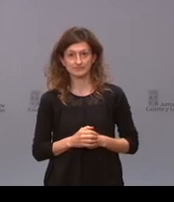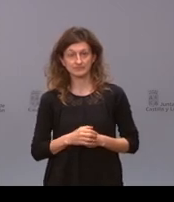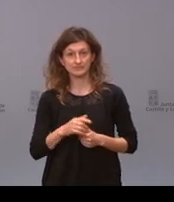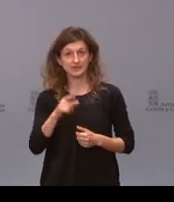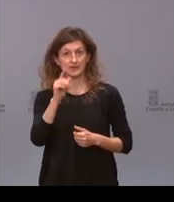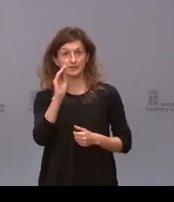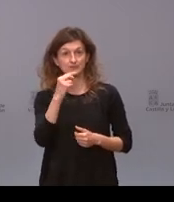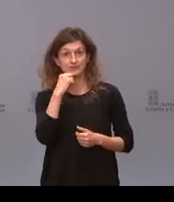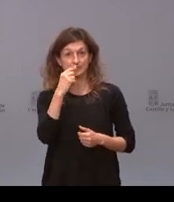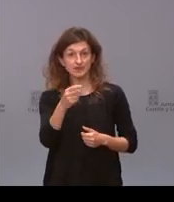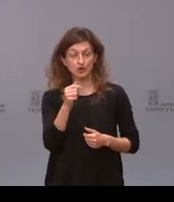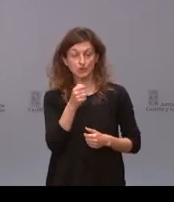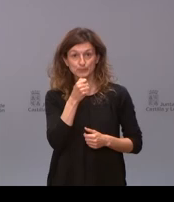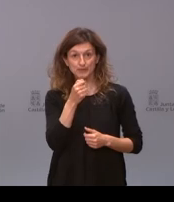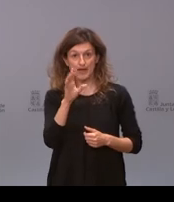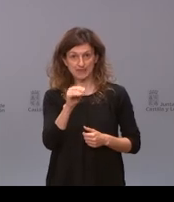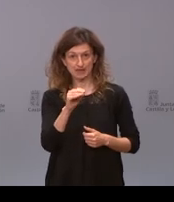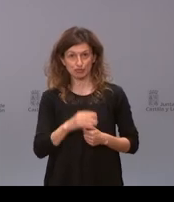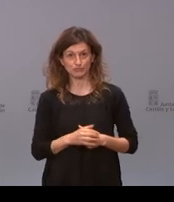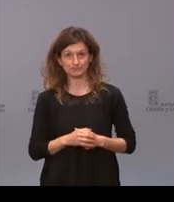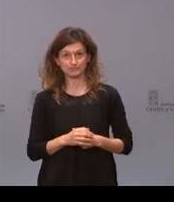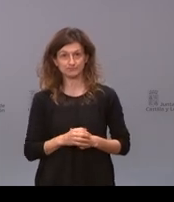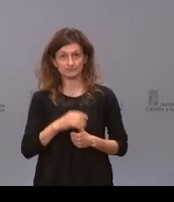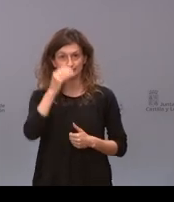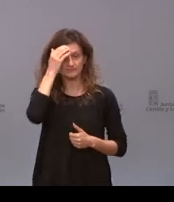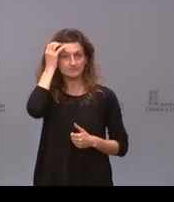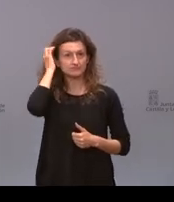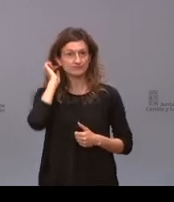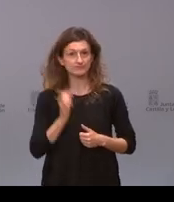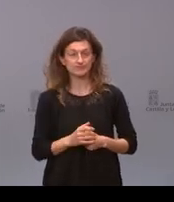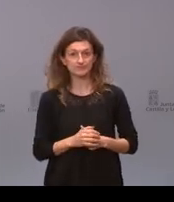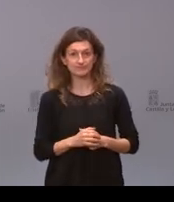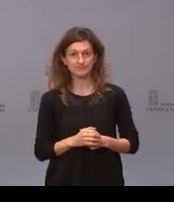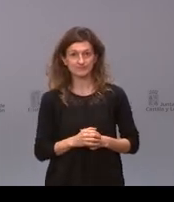marta adelante creo que tienes el micrófono apagado vamos a intentarlo de nuevo